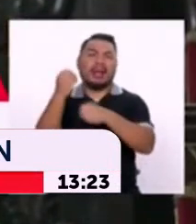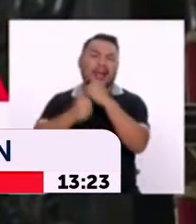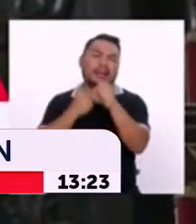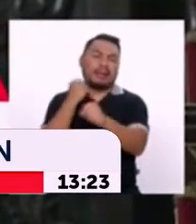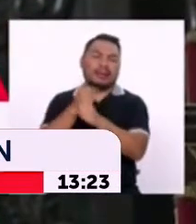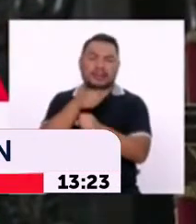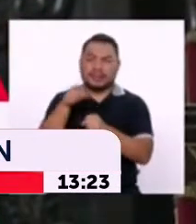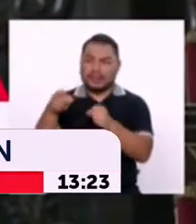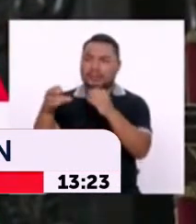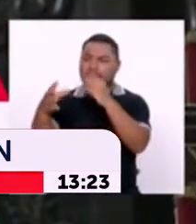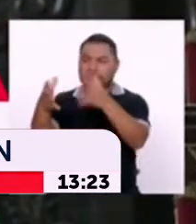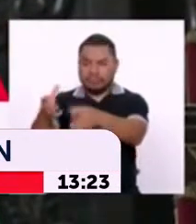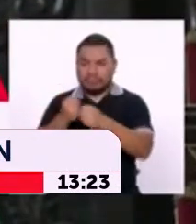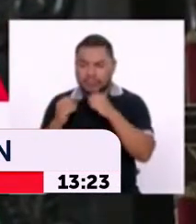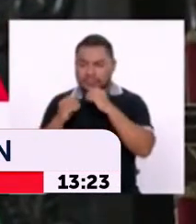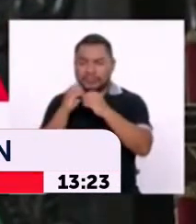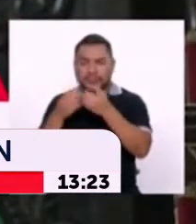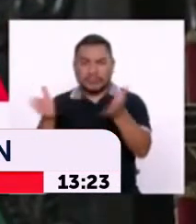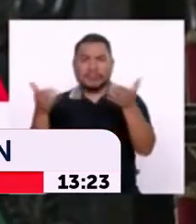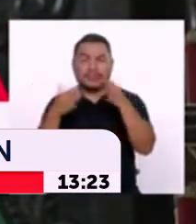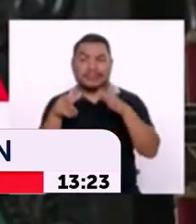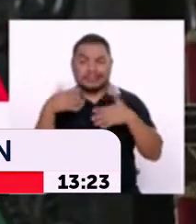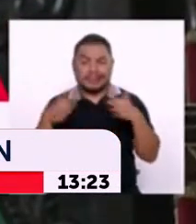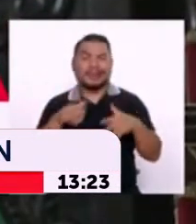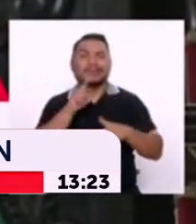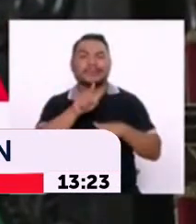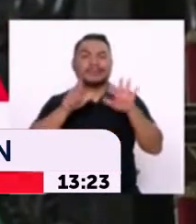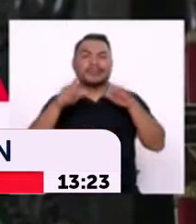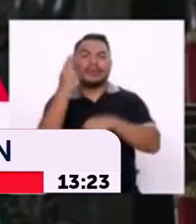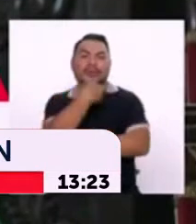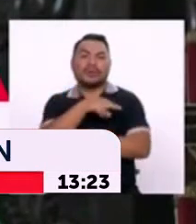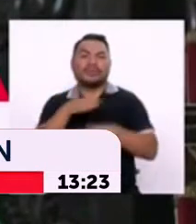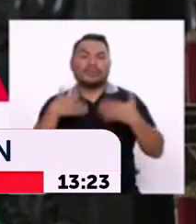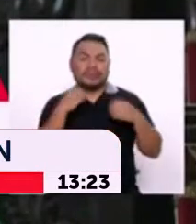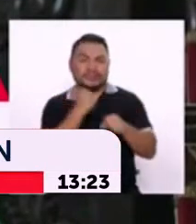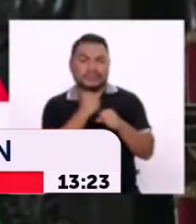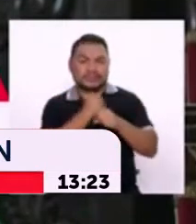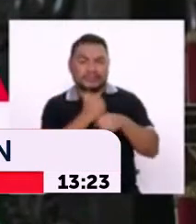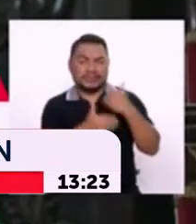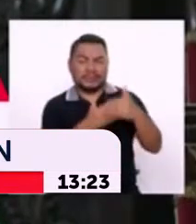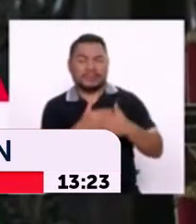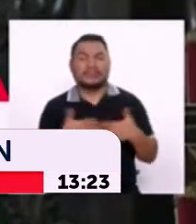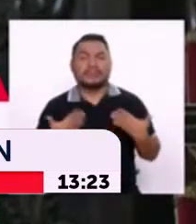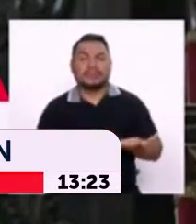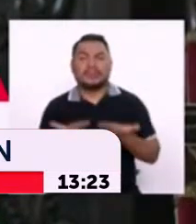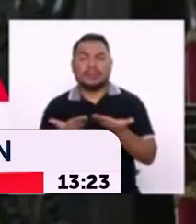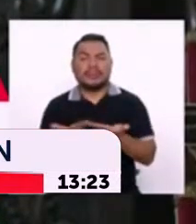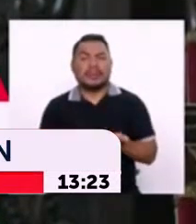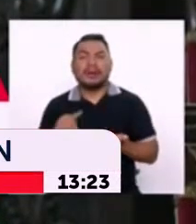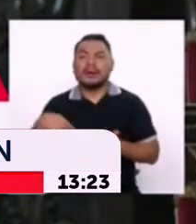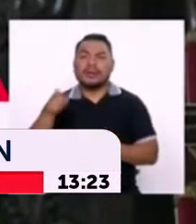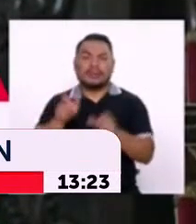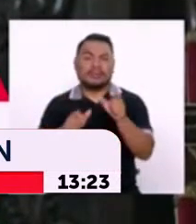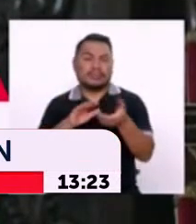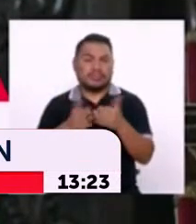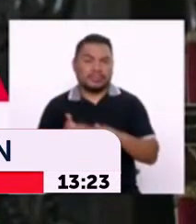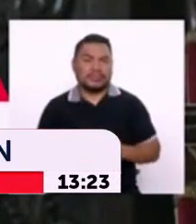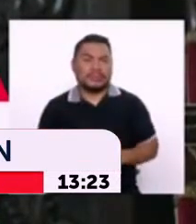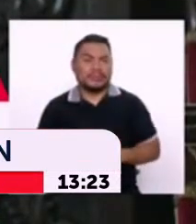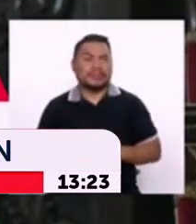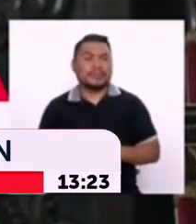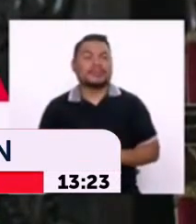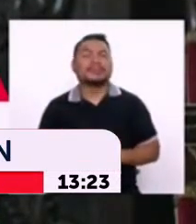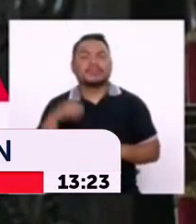en ese escenario ya tenemos 17 hospitales para poder trabajar y sobre todo ponerlo a disposición de la